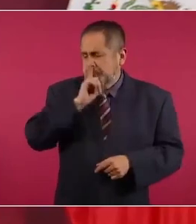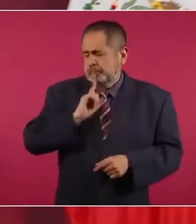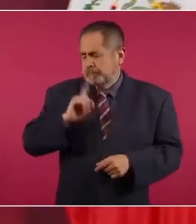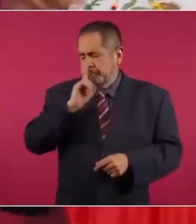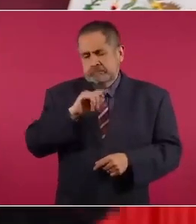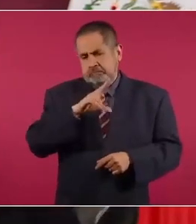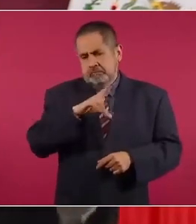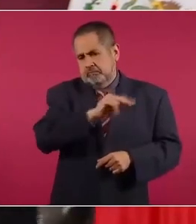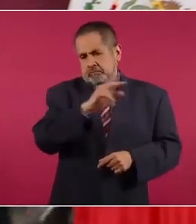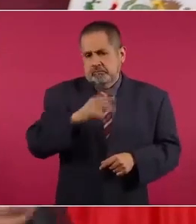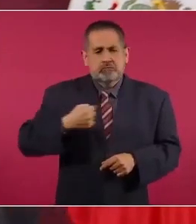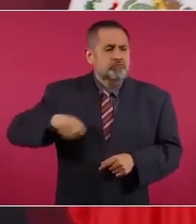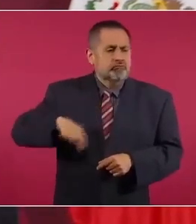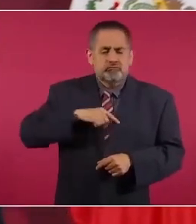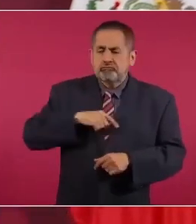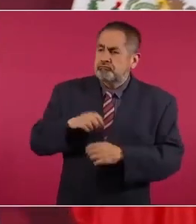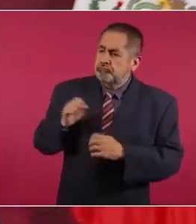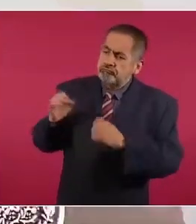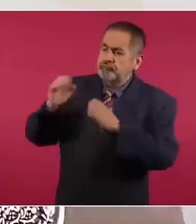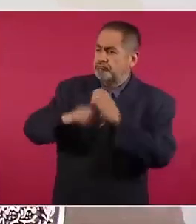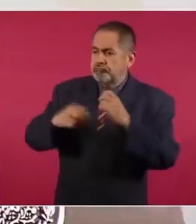no podemos estar engañando a la gente.